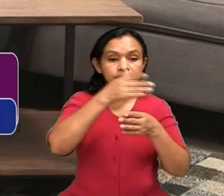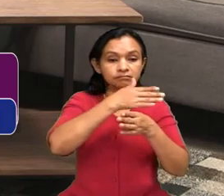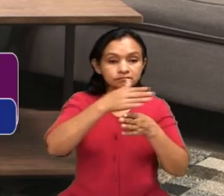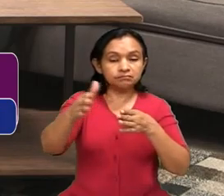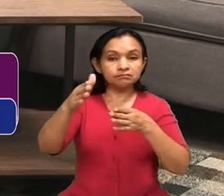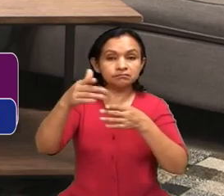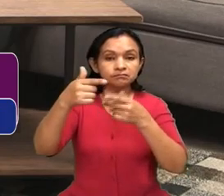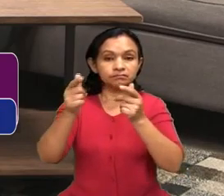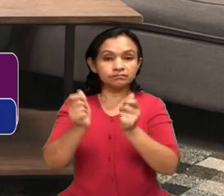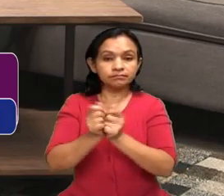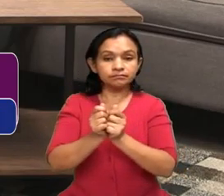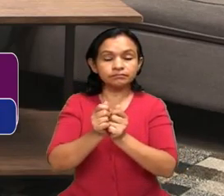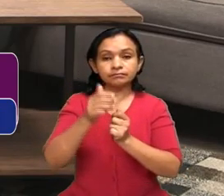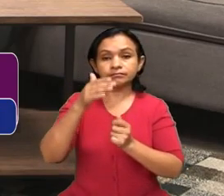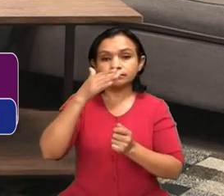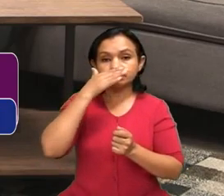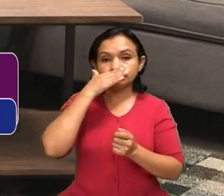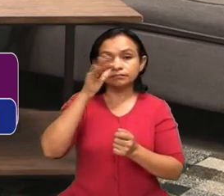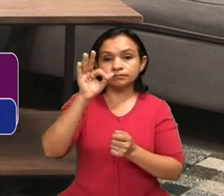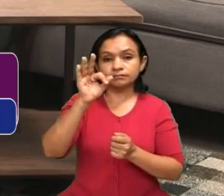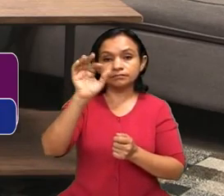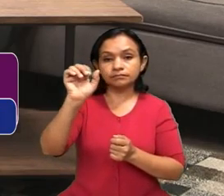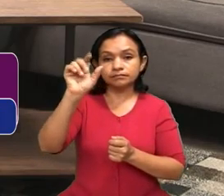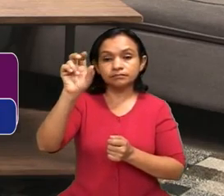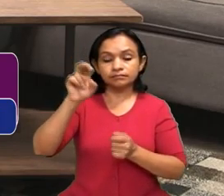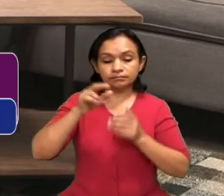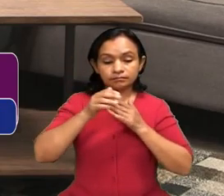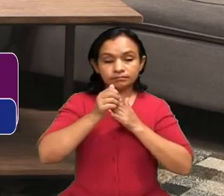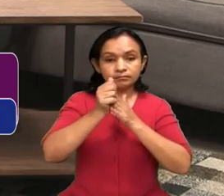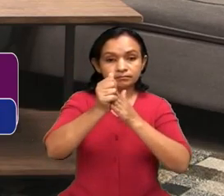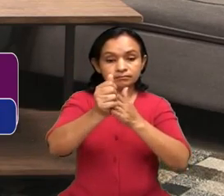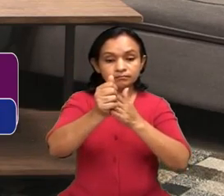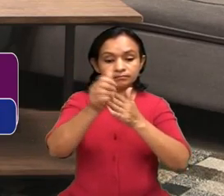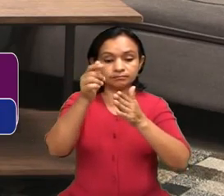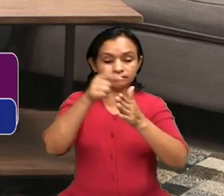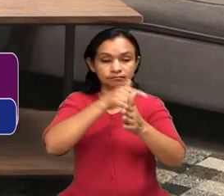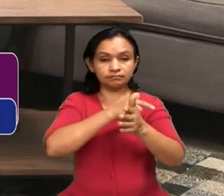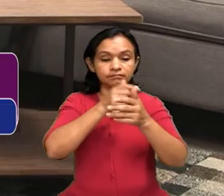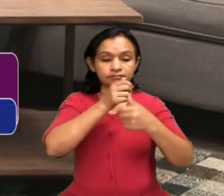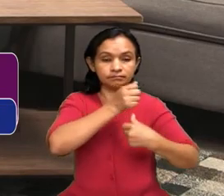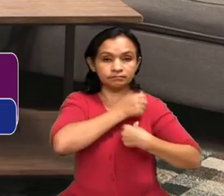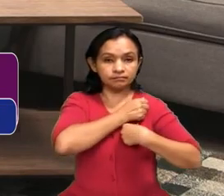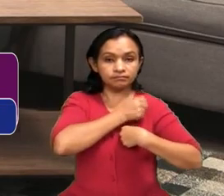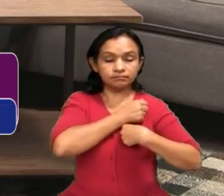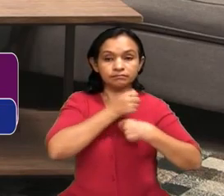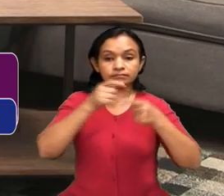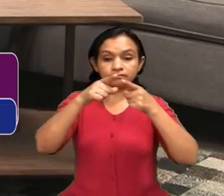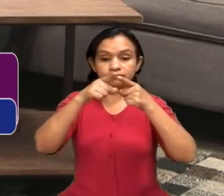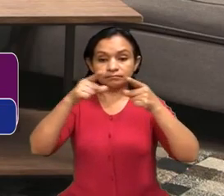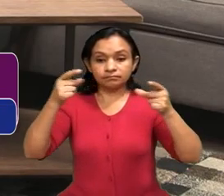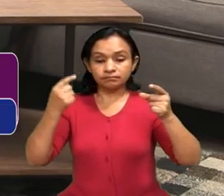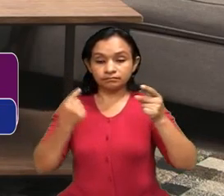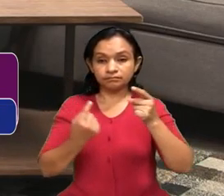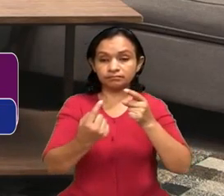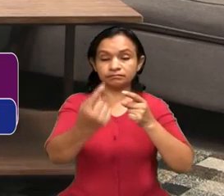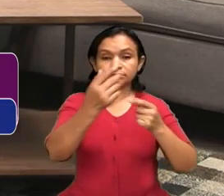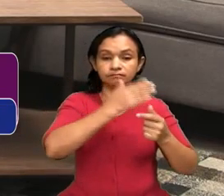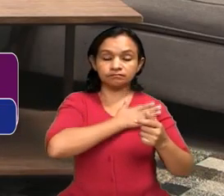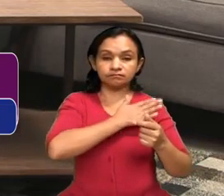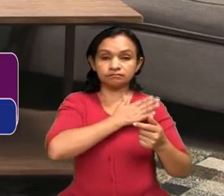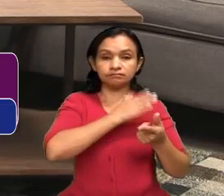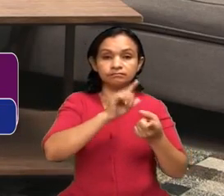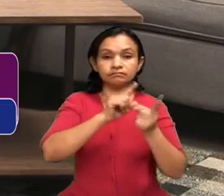poder, pero el Frente Sandinista a la cabeza, ¿no? Así es. Y las filas guerrilleras logran entrar a Managua, derrocan a la dictadura,